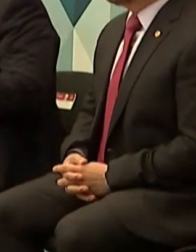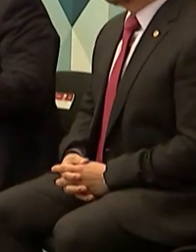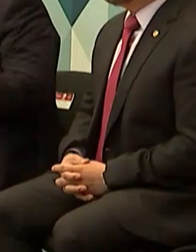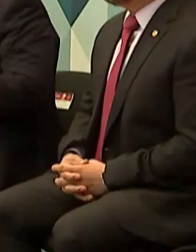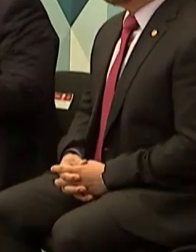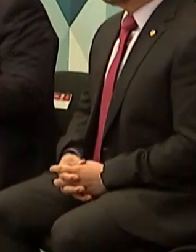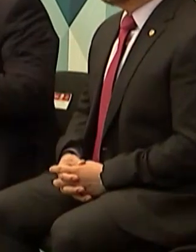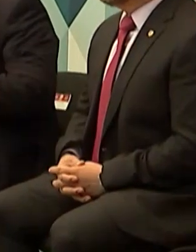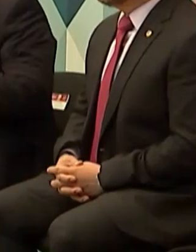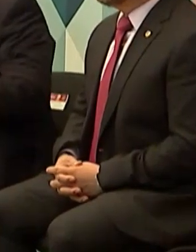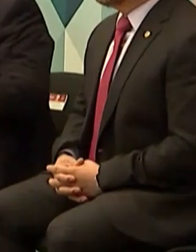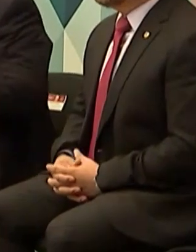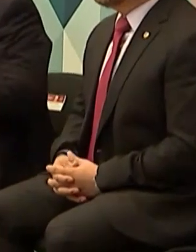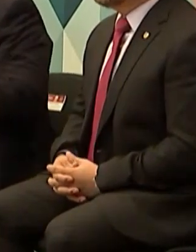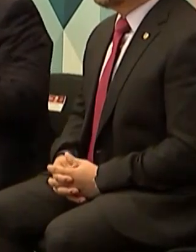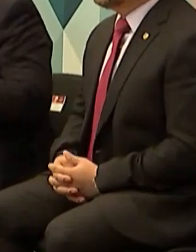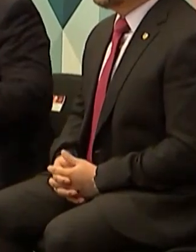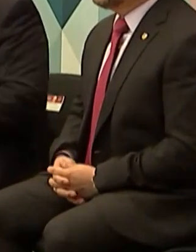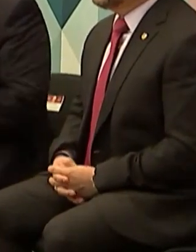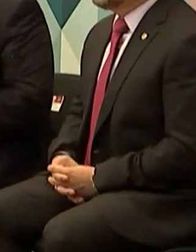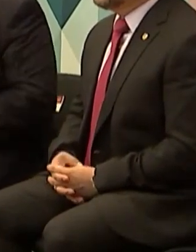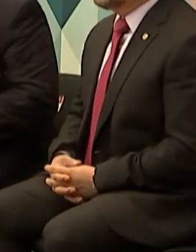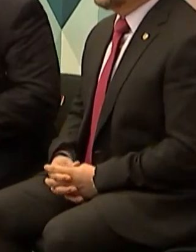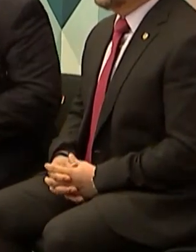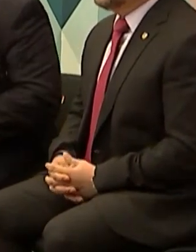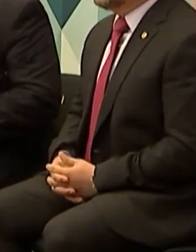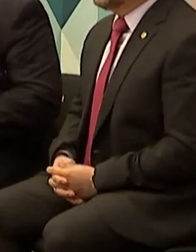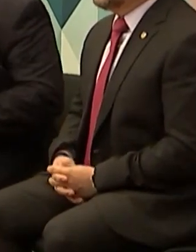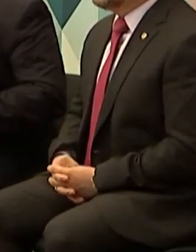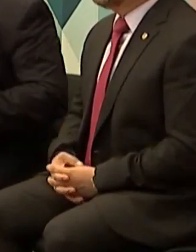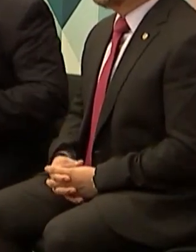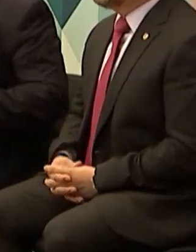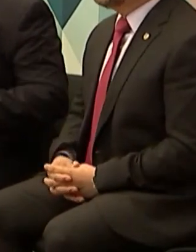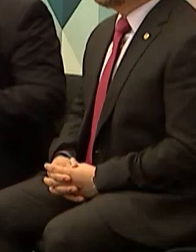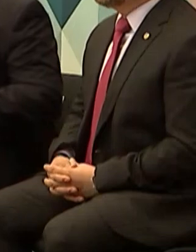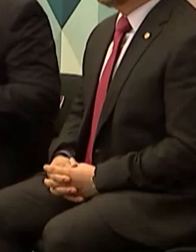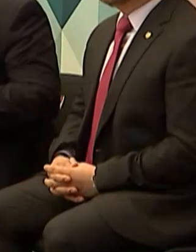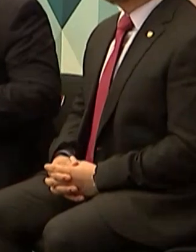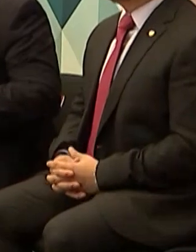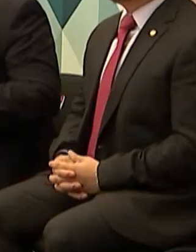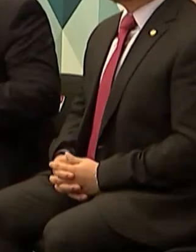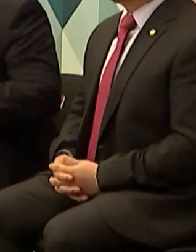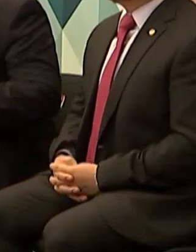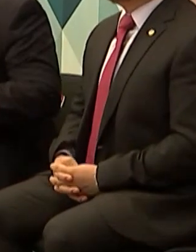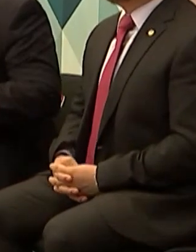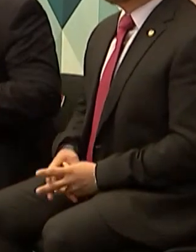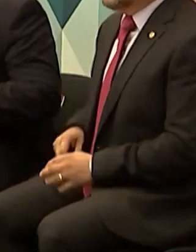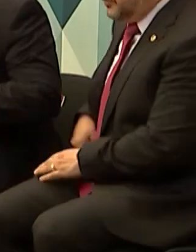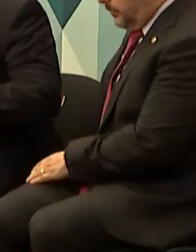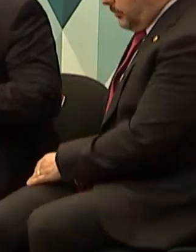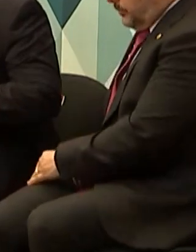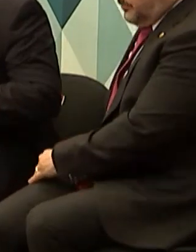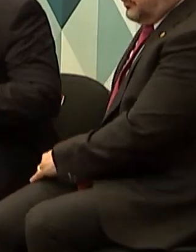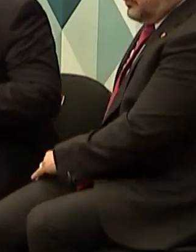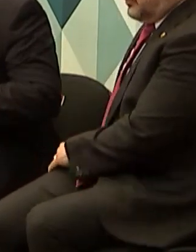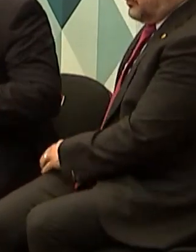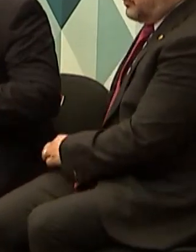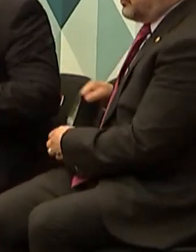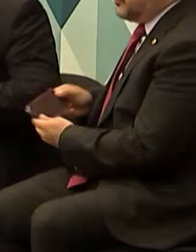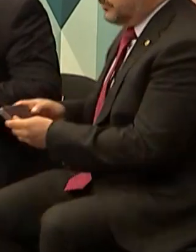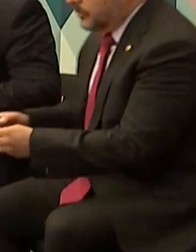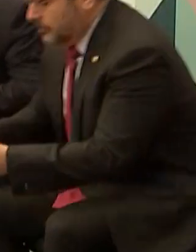Investigación de la Internacional de la Educación, el presidente constitucional de los Estados Unidos Mexicanos,